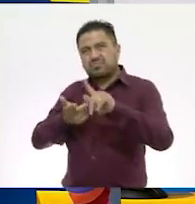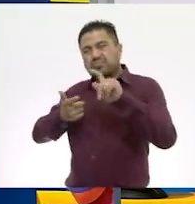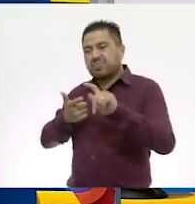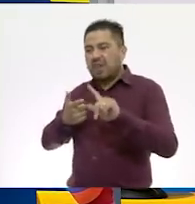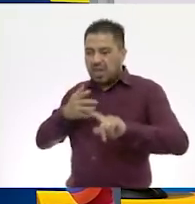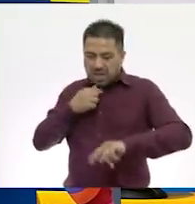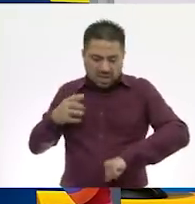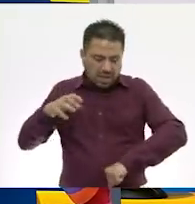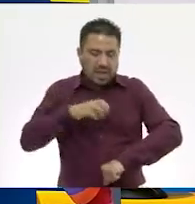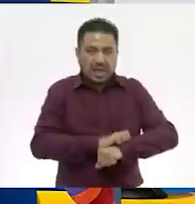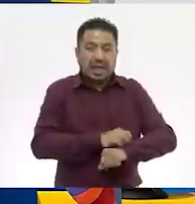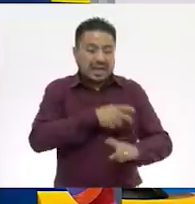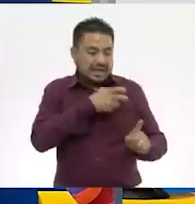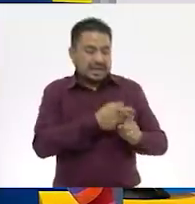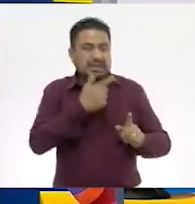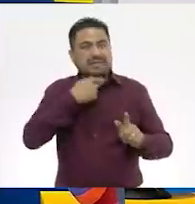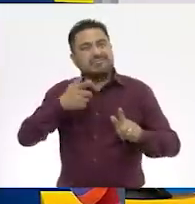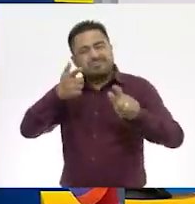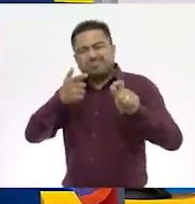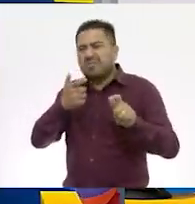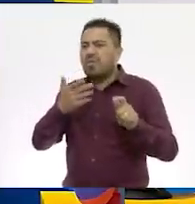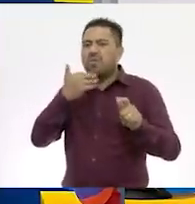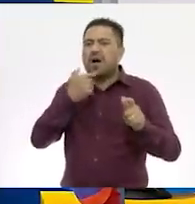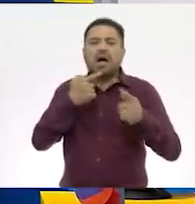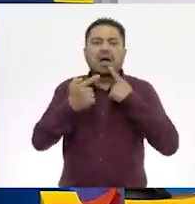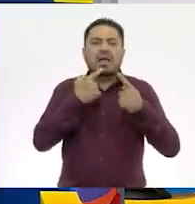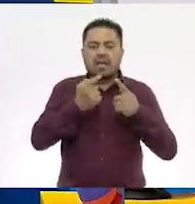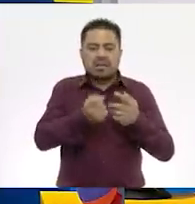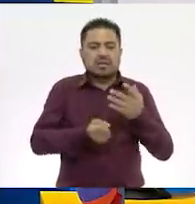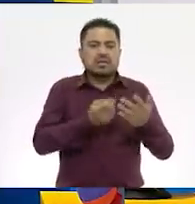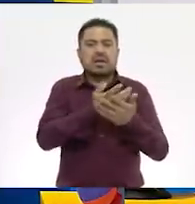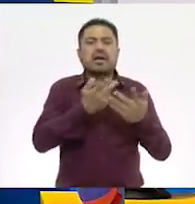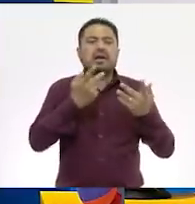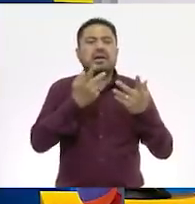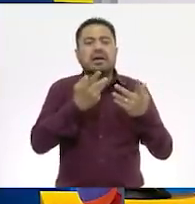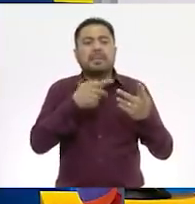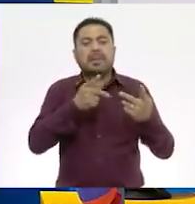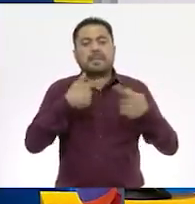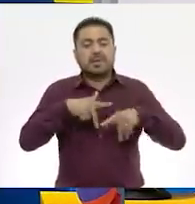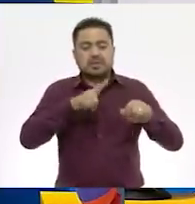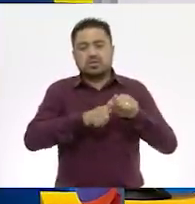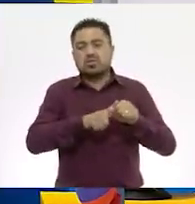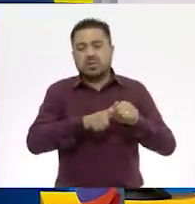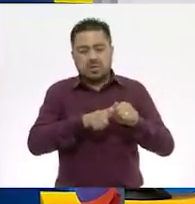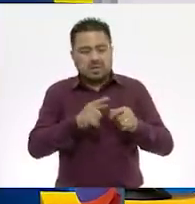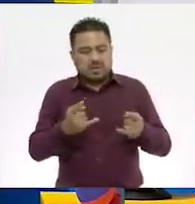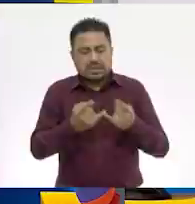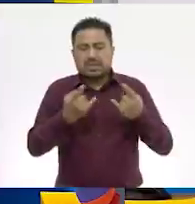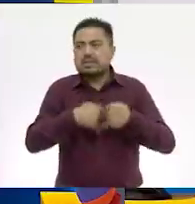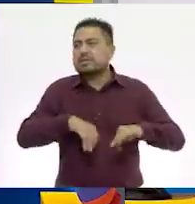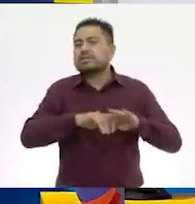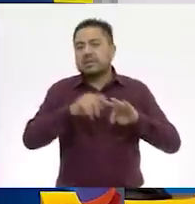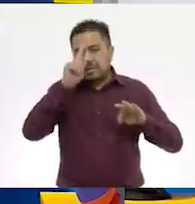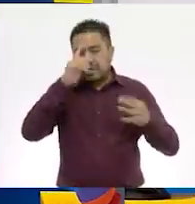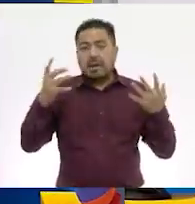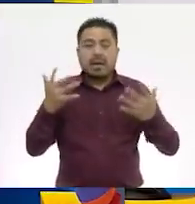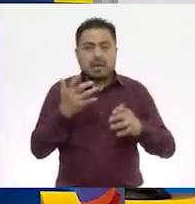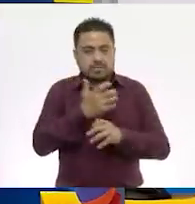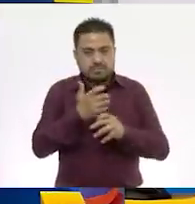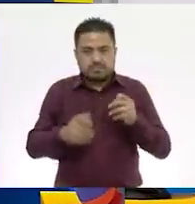el cazador. Y el cazador, aunque no tiene diálogos en la historia, también es un personaje importante para que se lleven a cabo los